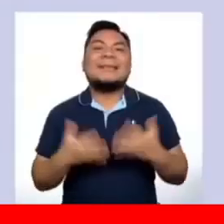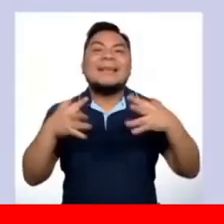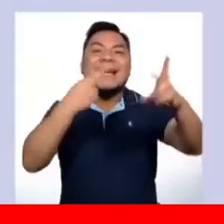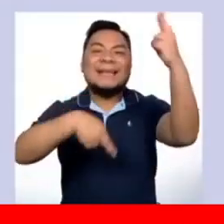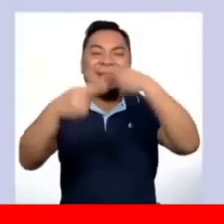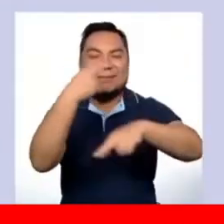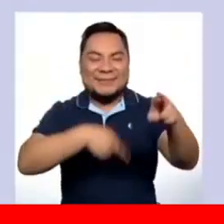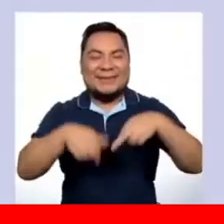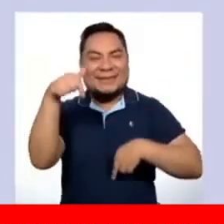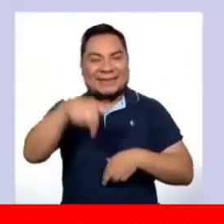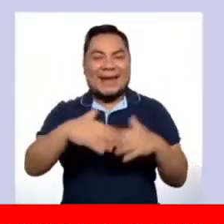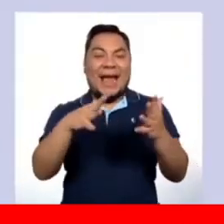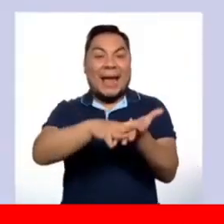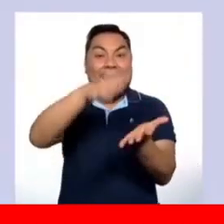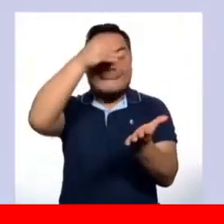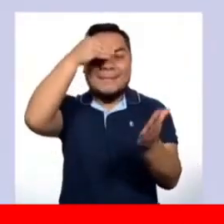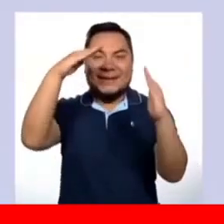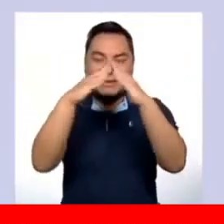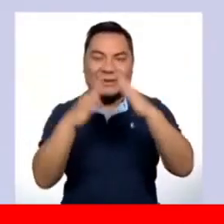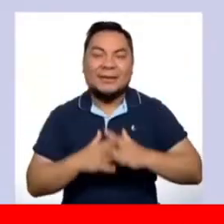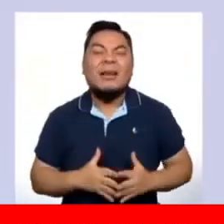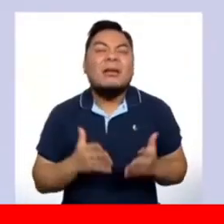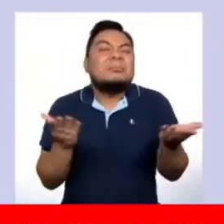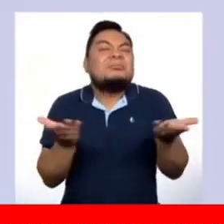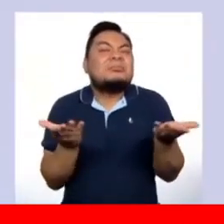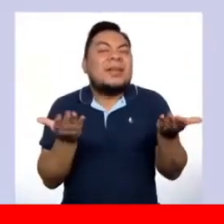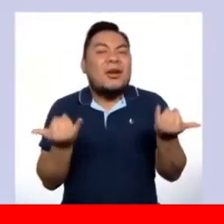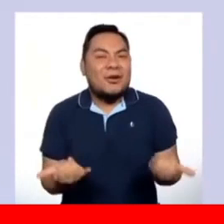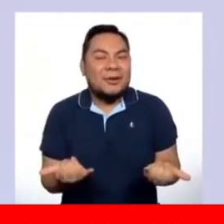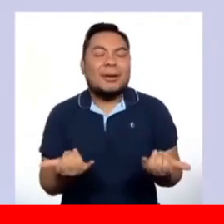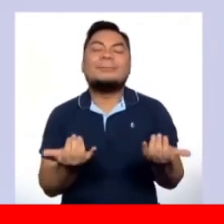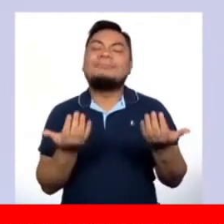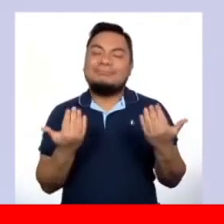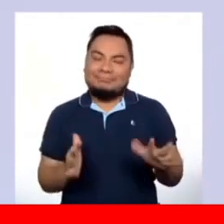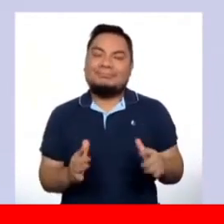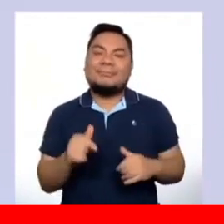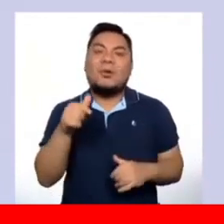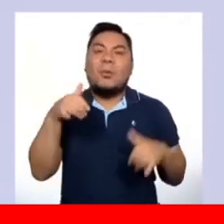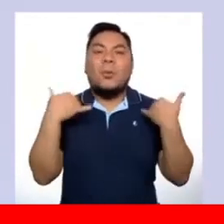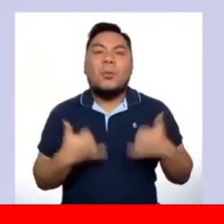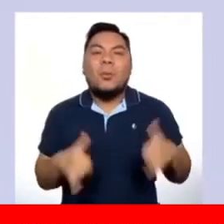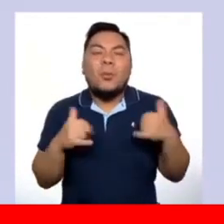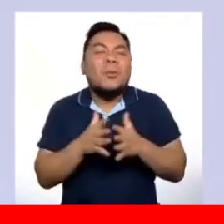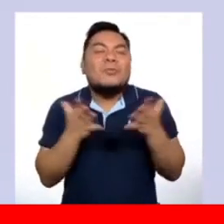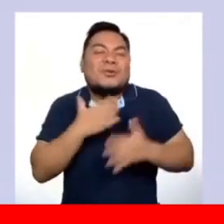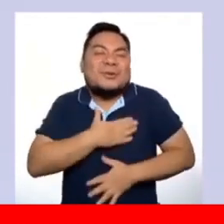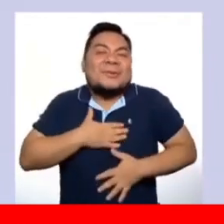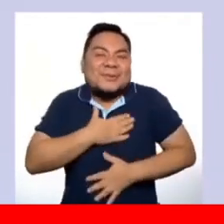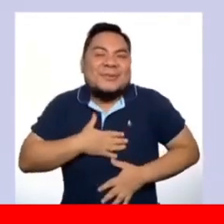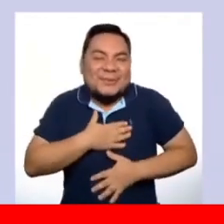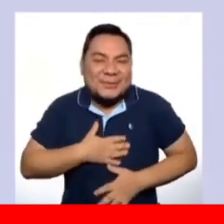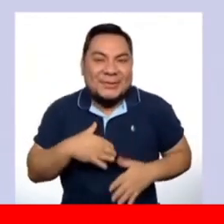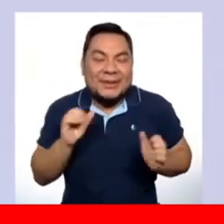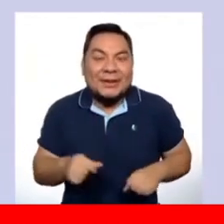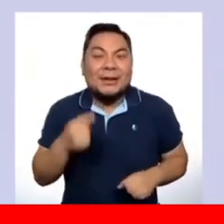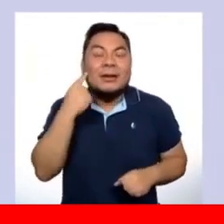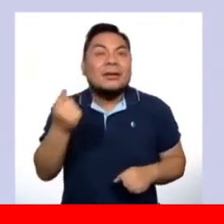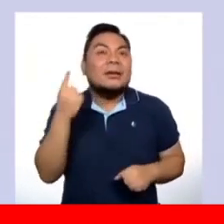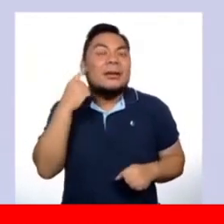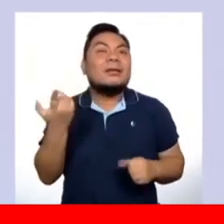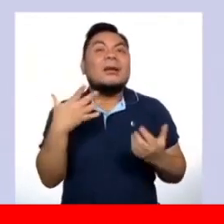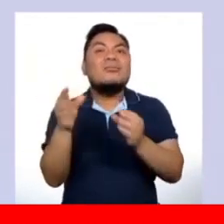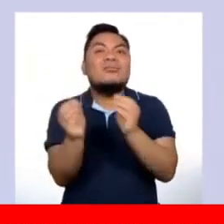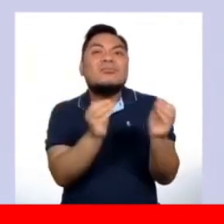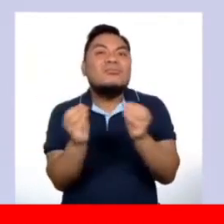Ya estamos de regreso aquí en Aprendo en Casa y ahora vamos con un juego súper divertido, Ritmo a Gogó.